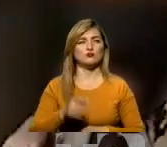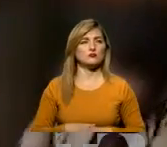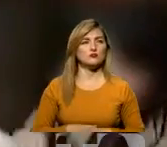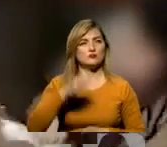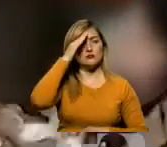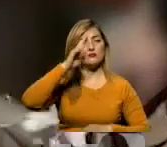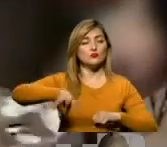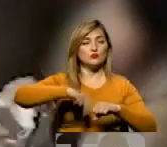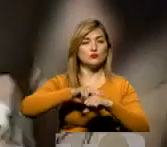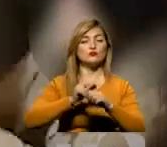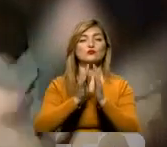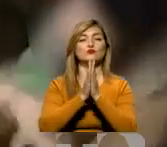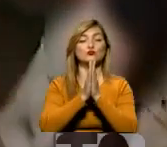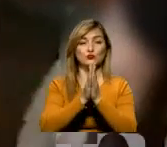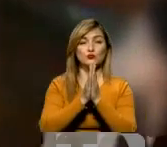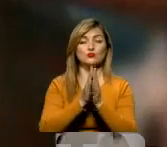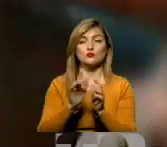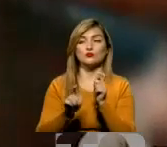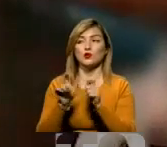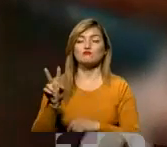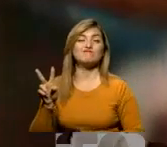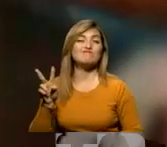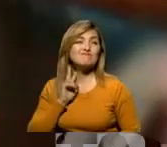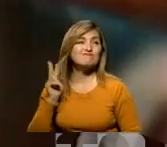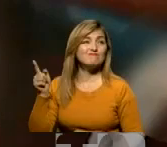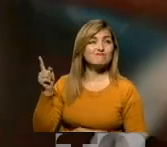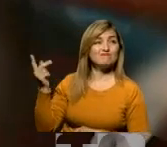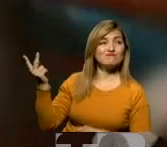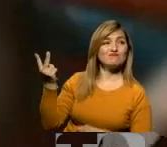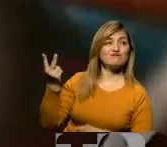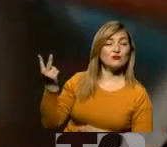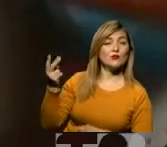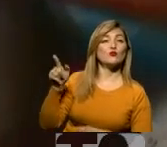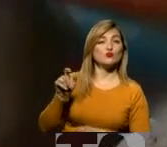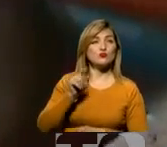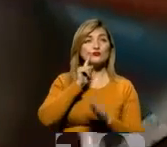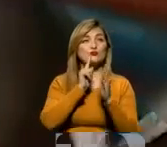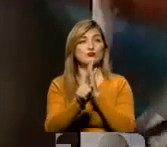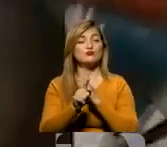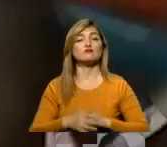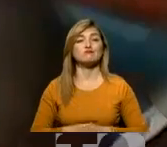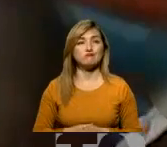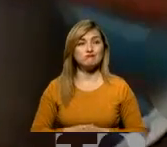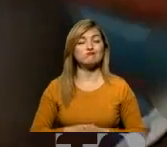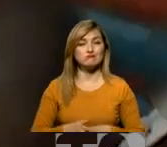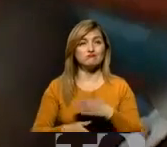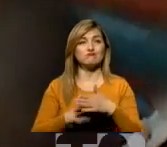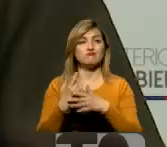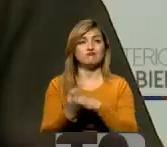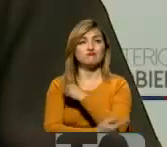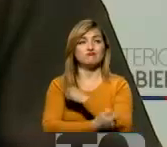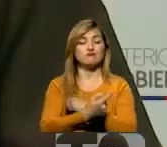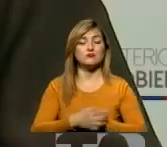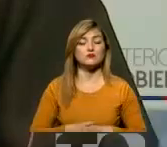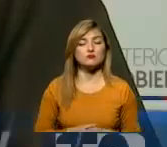Policía Nacional pide a la ciudadanía que, de haber sido víctimas de estos delincuentes, poner la denuncia para que sean procesados.